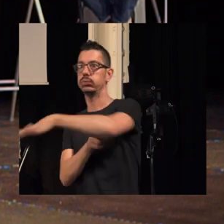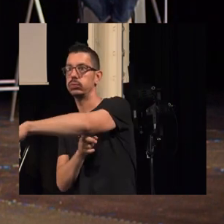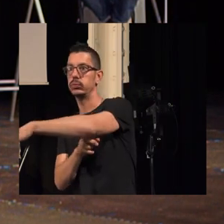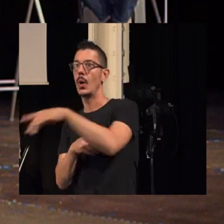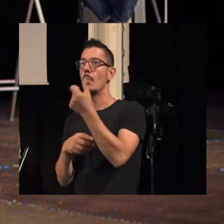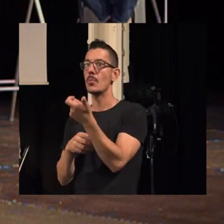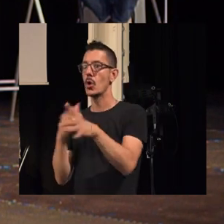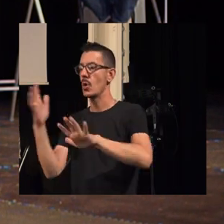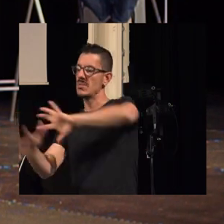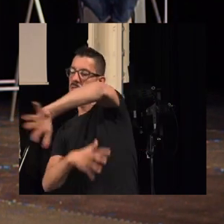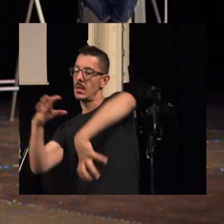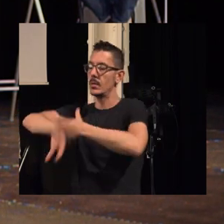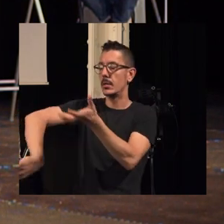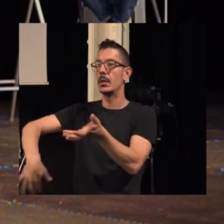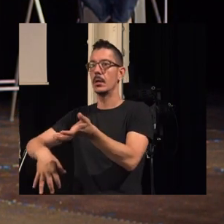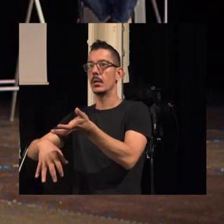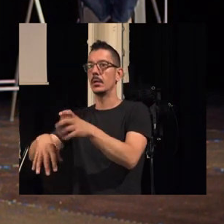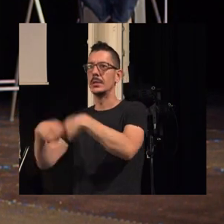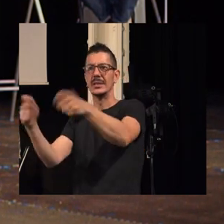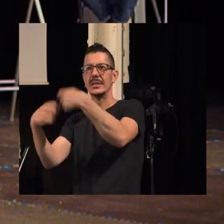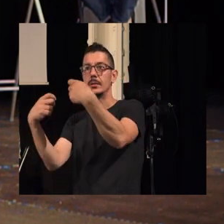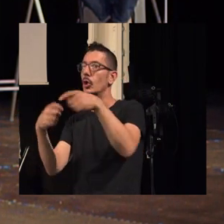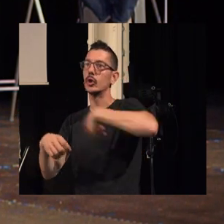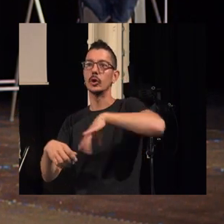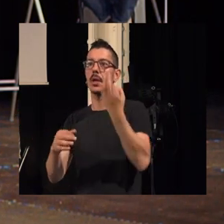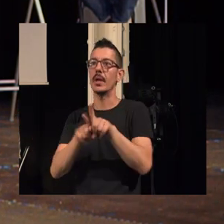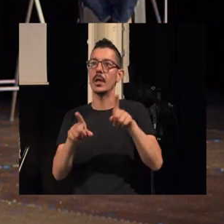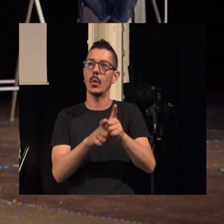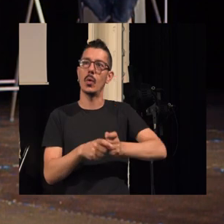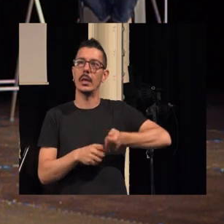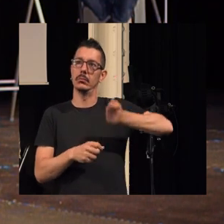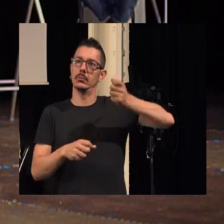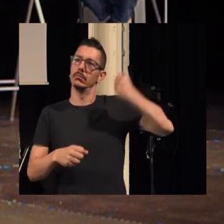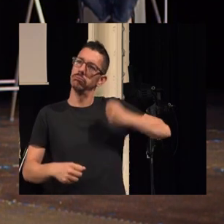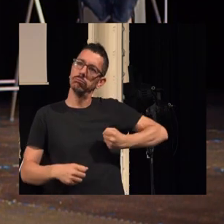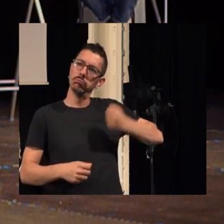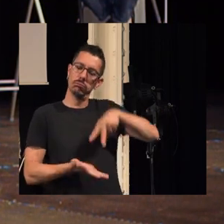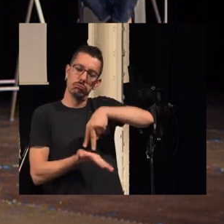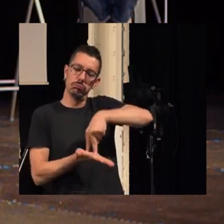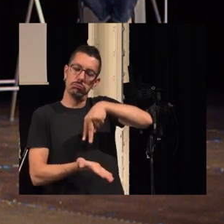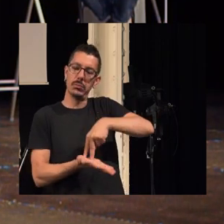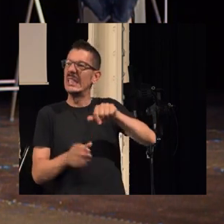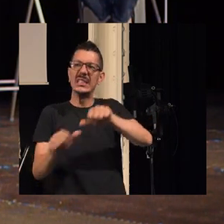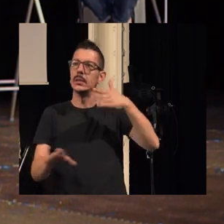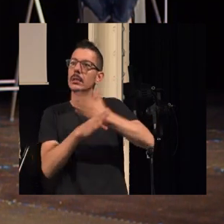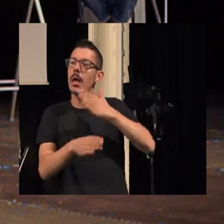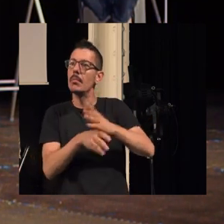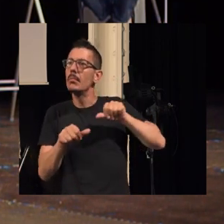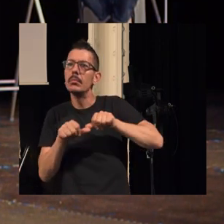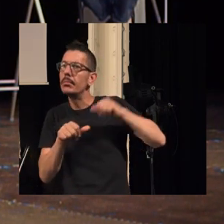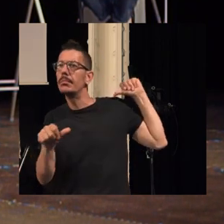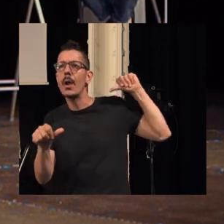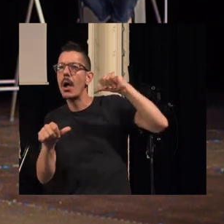siempre estuvimos. Perdón, ¿cuáles son los movimientos emergentes en Portugal en este momento? Y